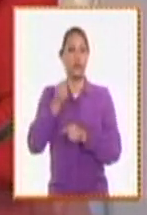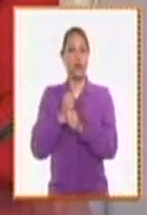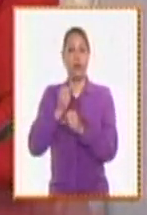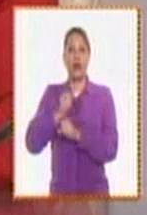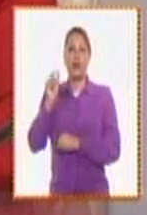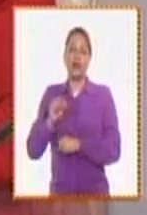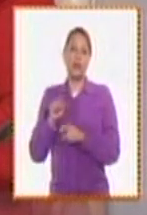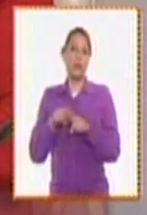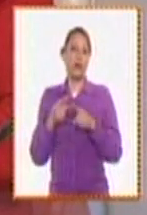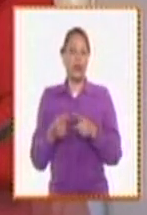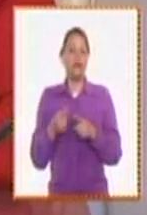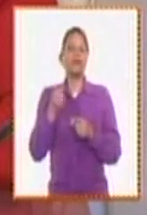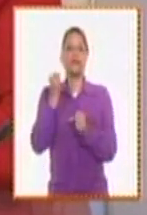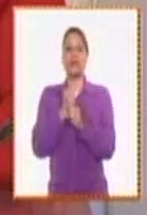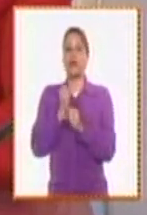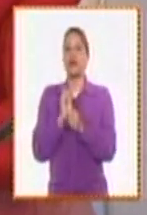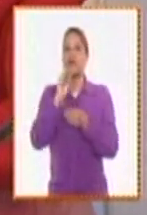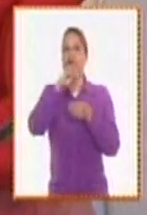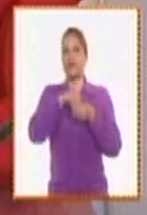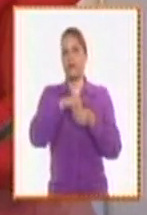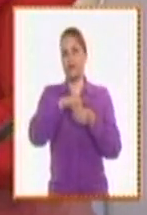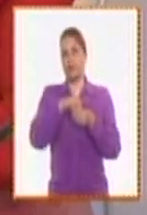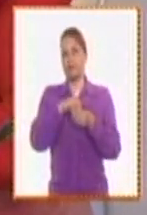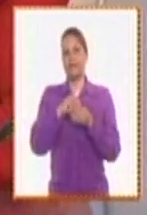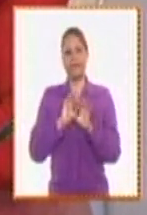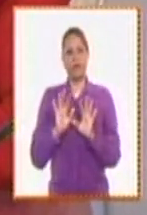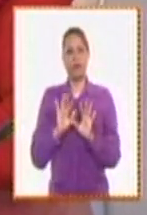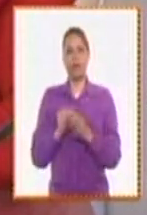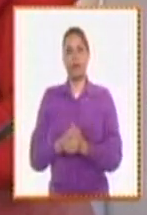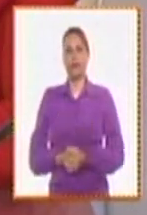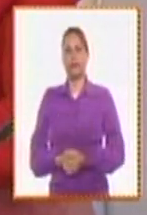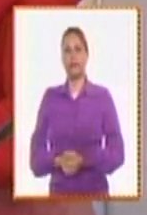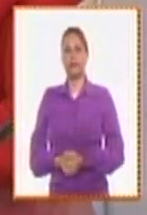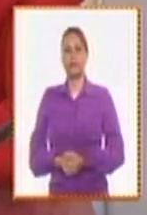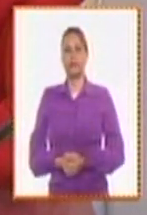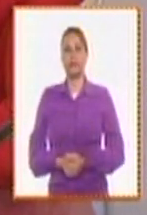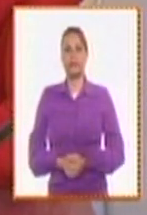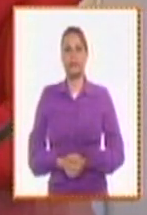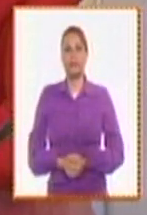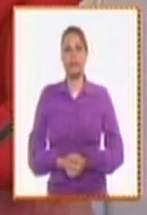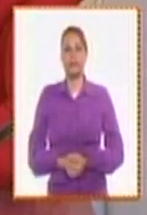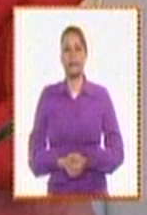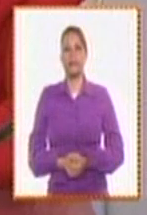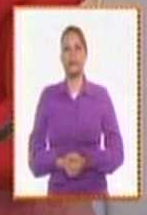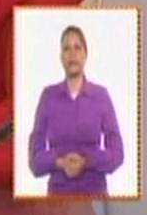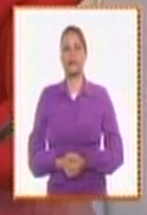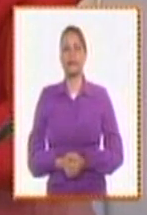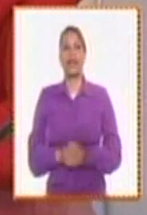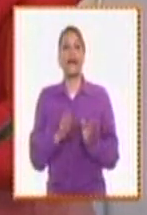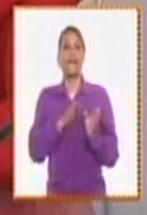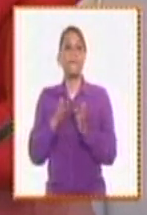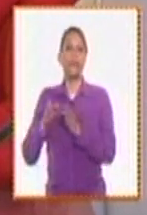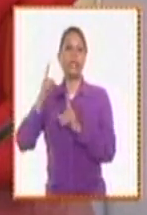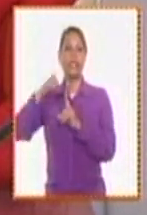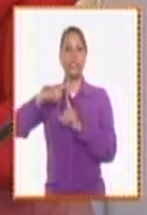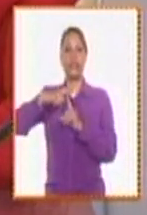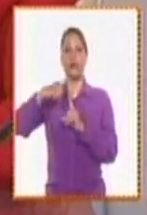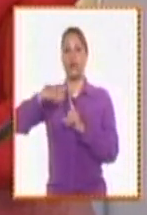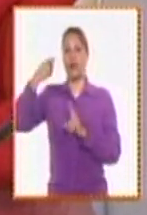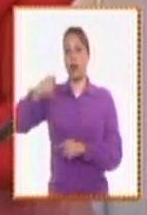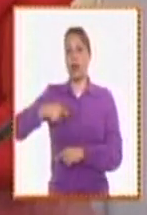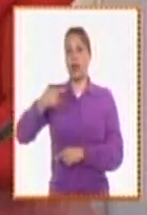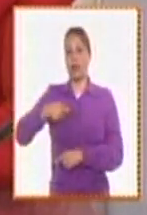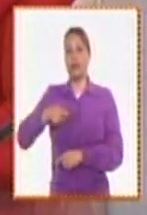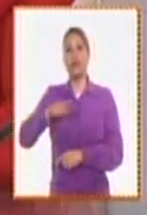en definitiva son trabajadores de allí. Como se aprecia por parte de los tribunales, se aplica en estos